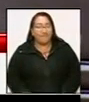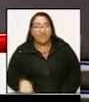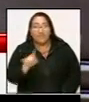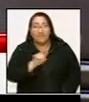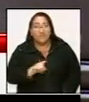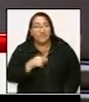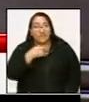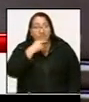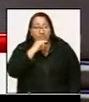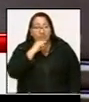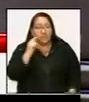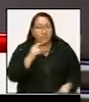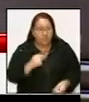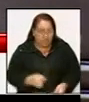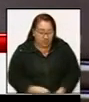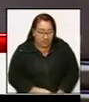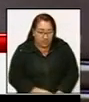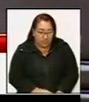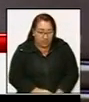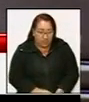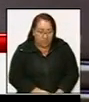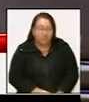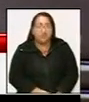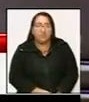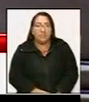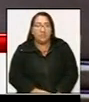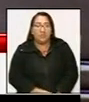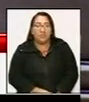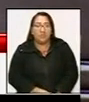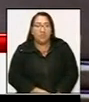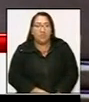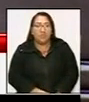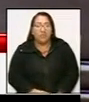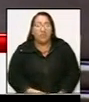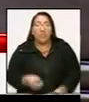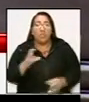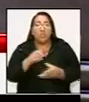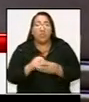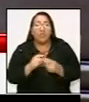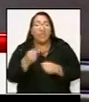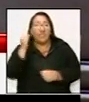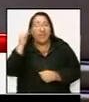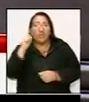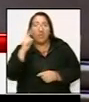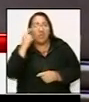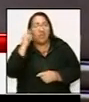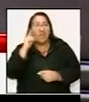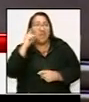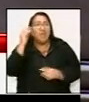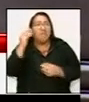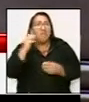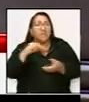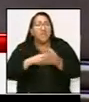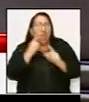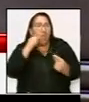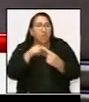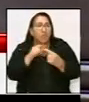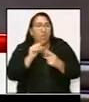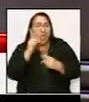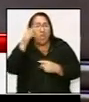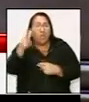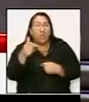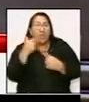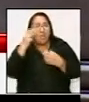mujer no como sujeto de derecho, sino como objeto de realización ideológica, como objeto de logros